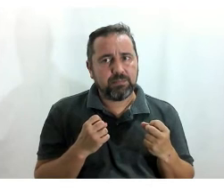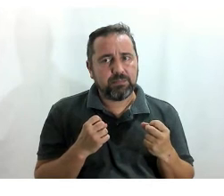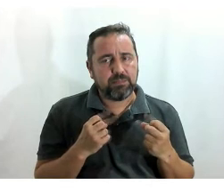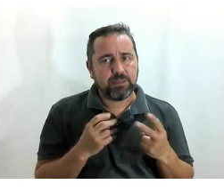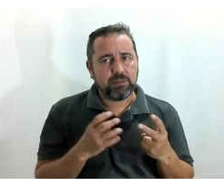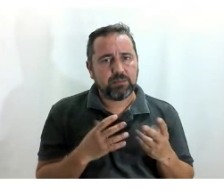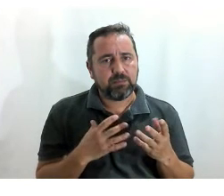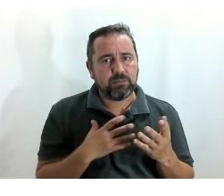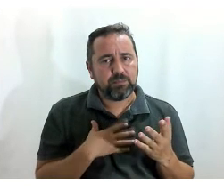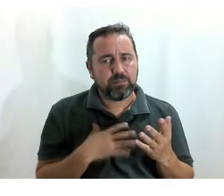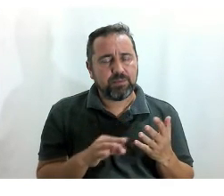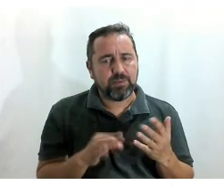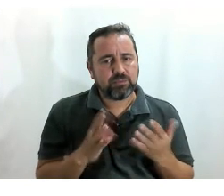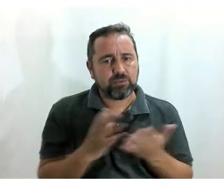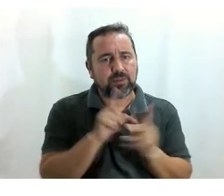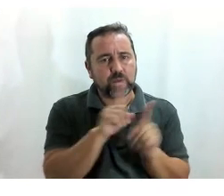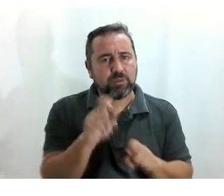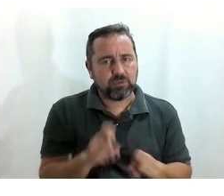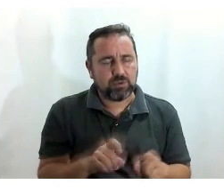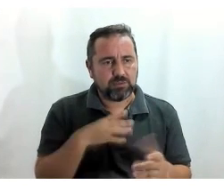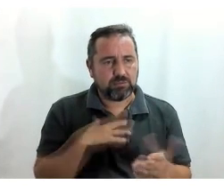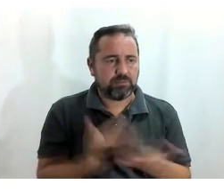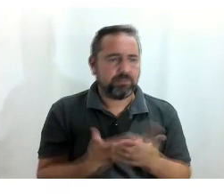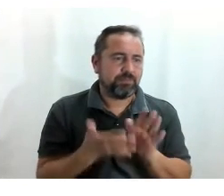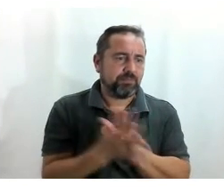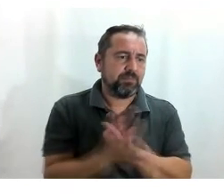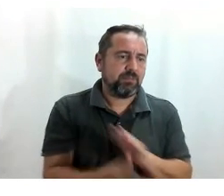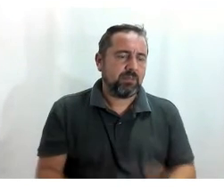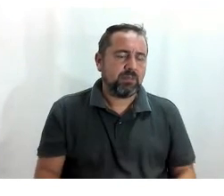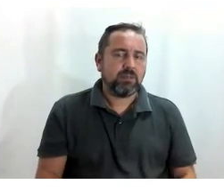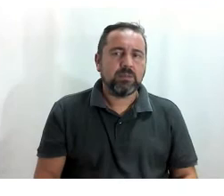todas las cuestiones que están encima de la mesa.